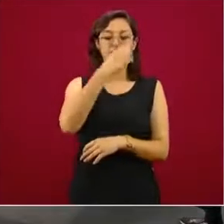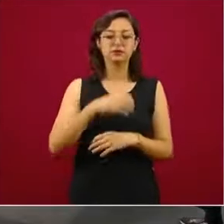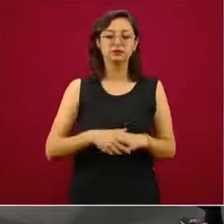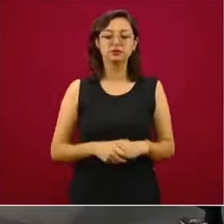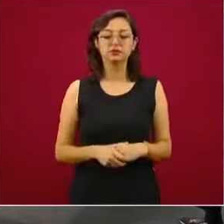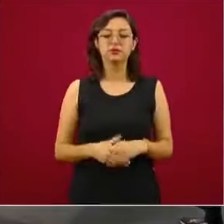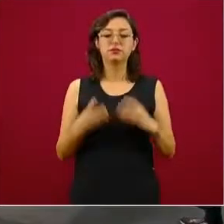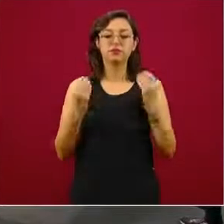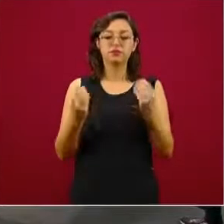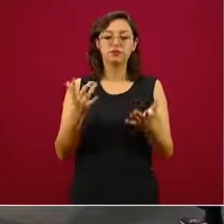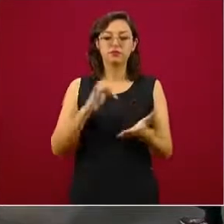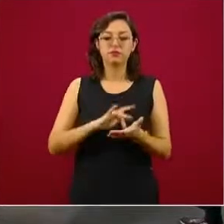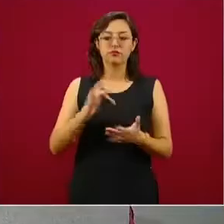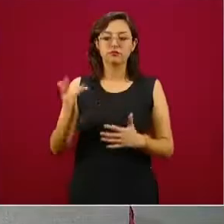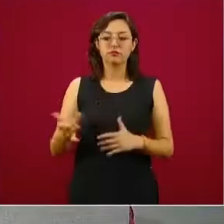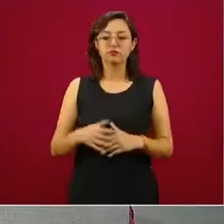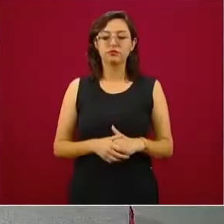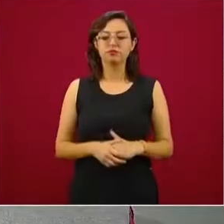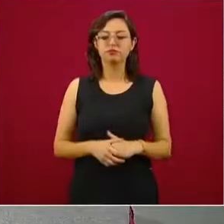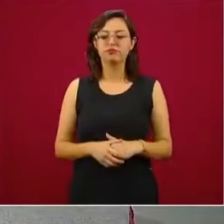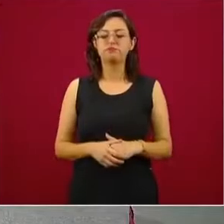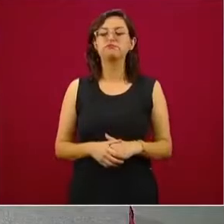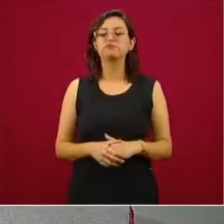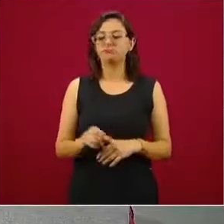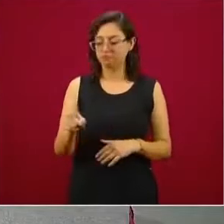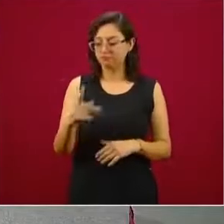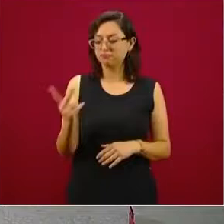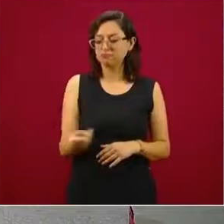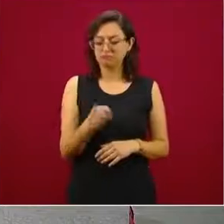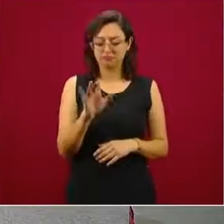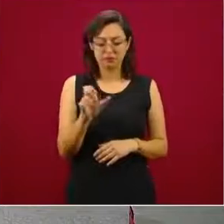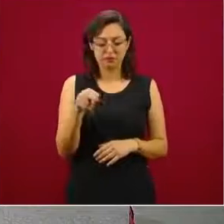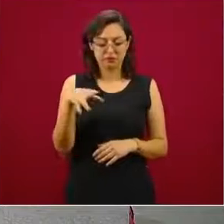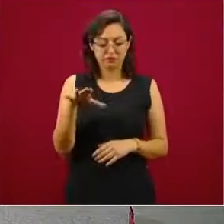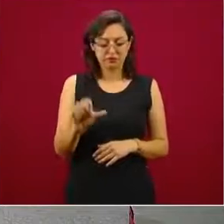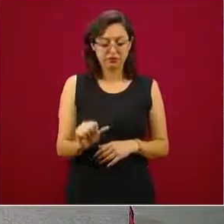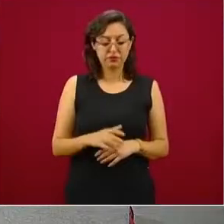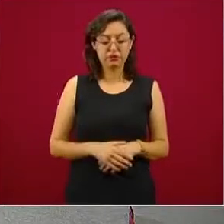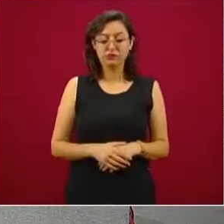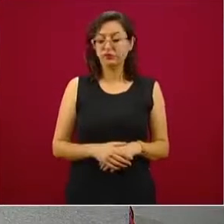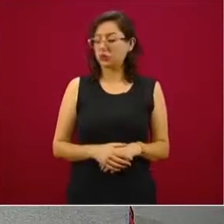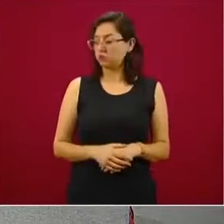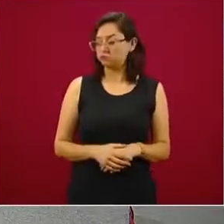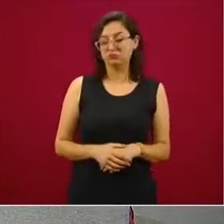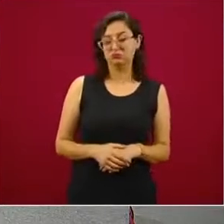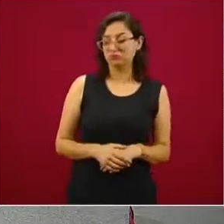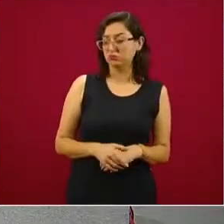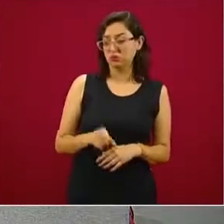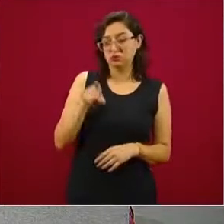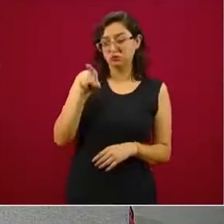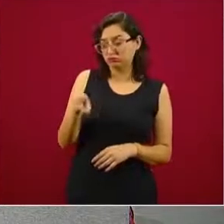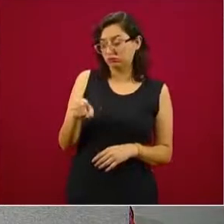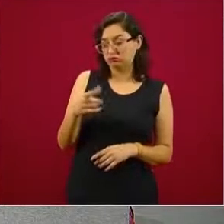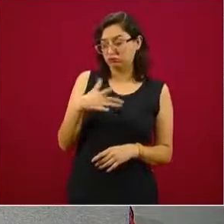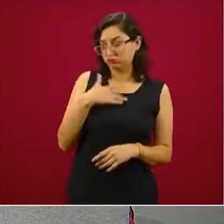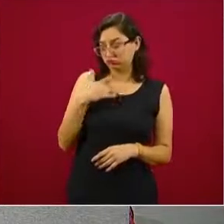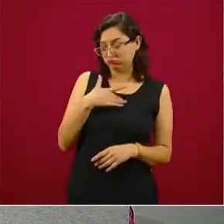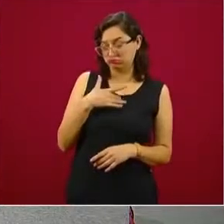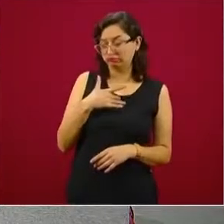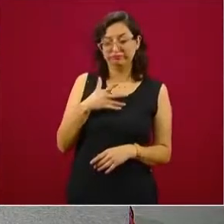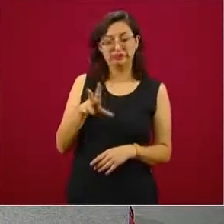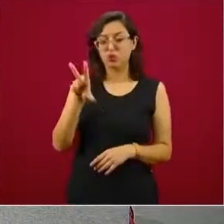Muchas gracias. Gracias, Bianca, por la pregunta. La pregunta concreta la respondo no. Esto se ha